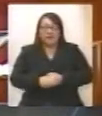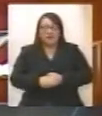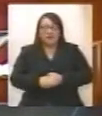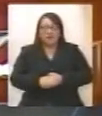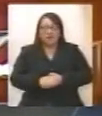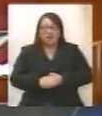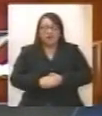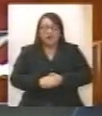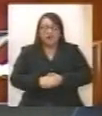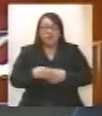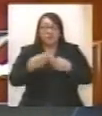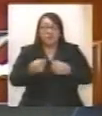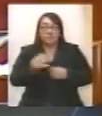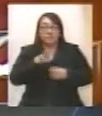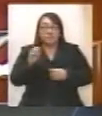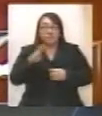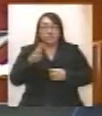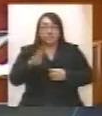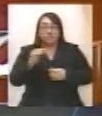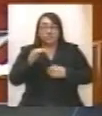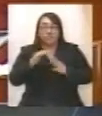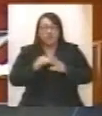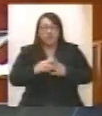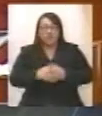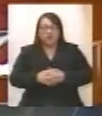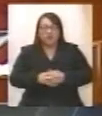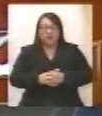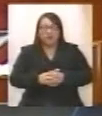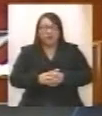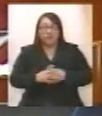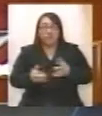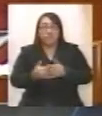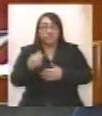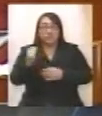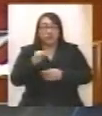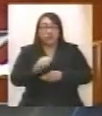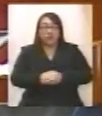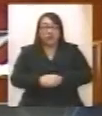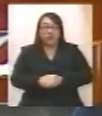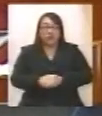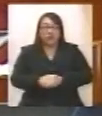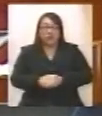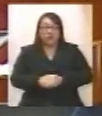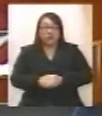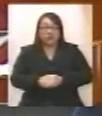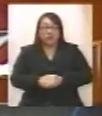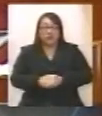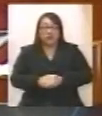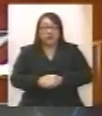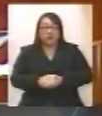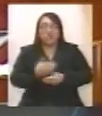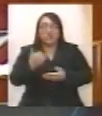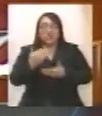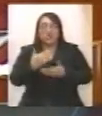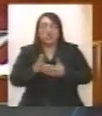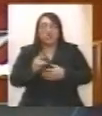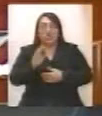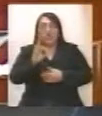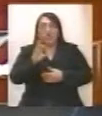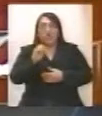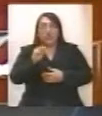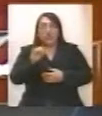transferirá 524 millones de nuevos soles del saldo de recursos asignados al